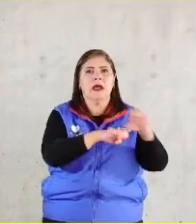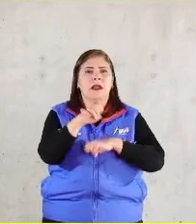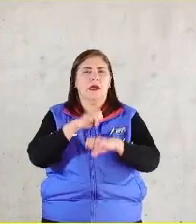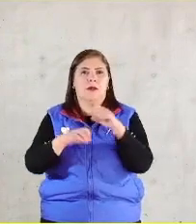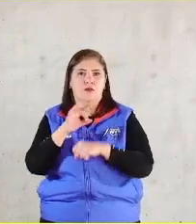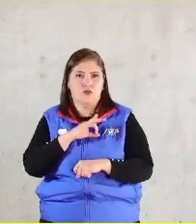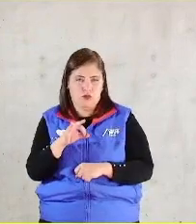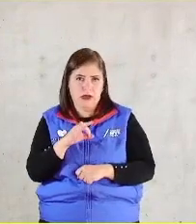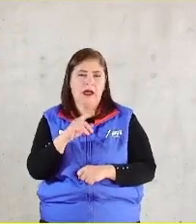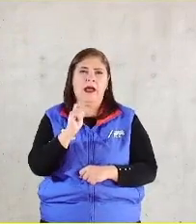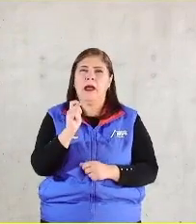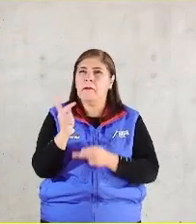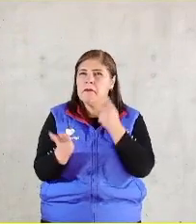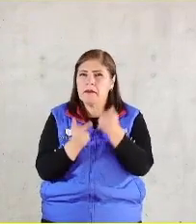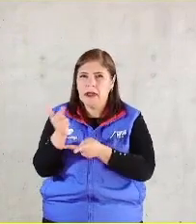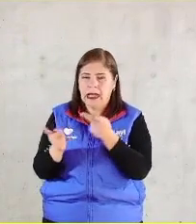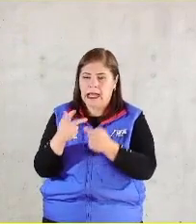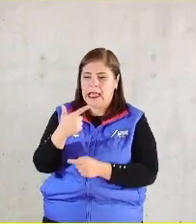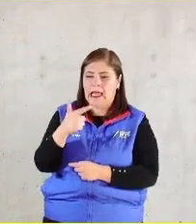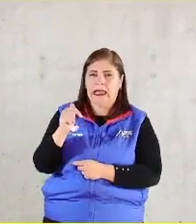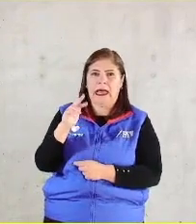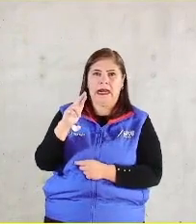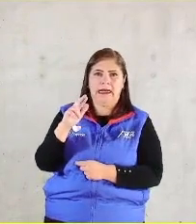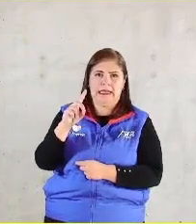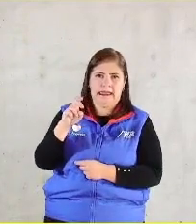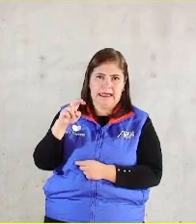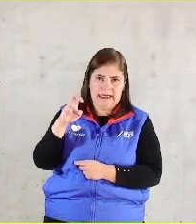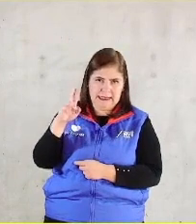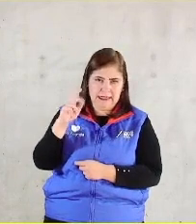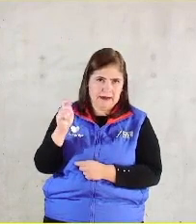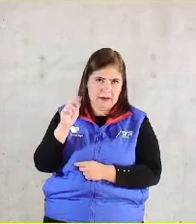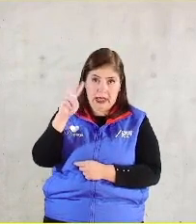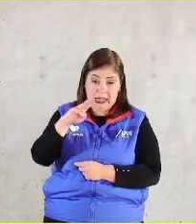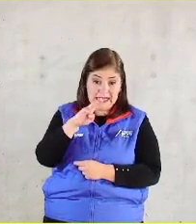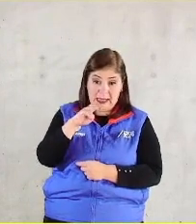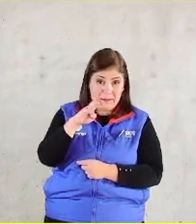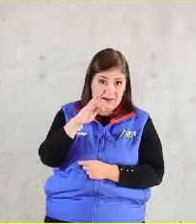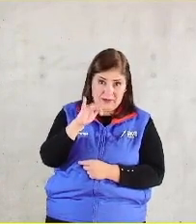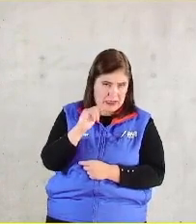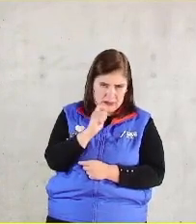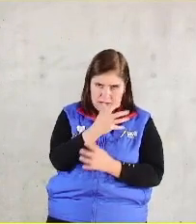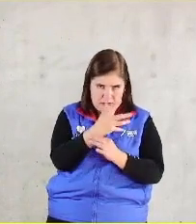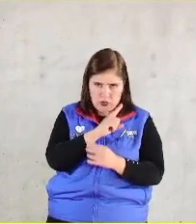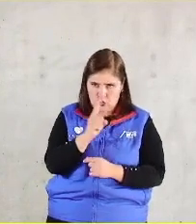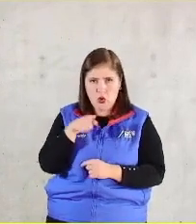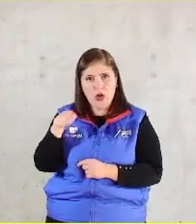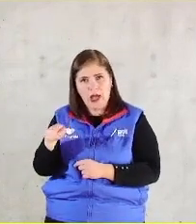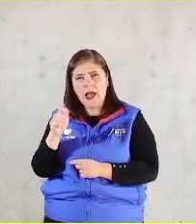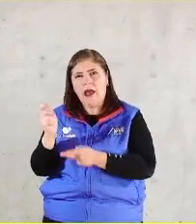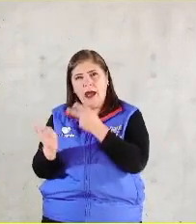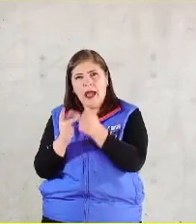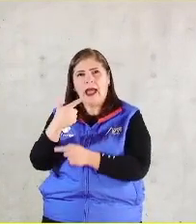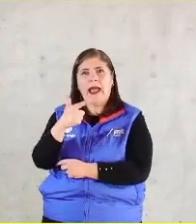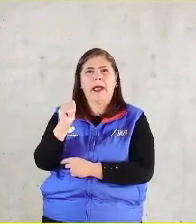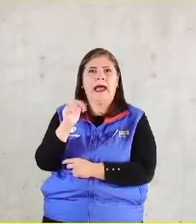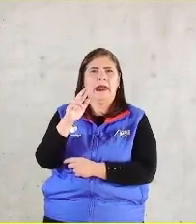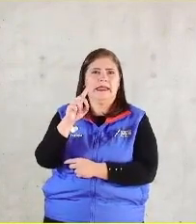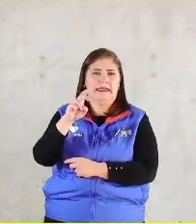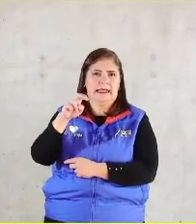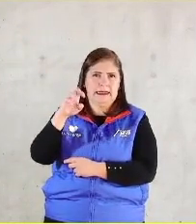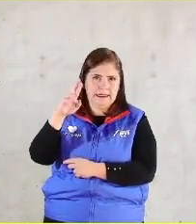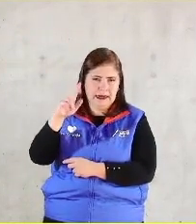En una encuesta que se hizo en Gartner, no es algo que diga el CEMEFI, es una encuesta que vino realizando Gartner a nivel